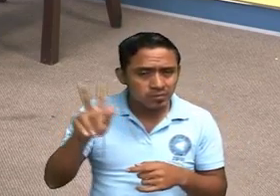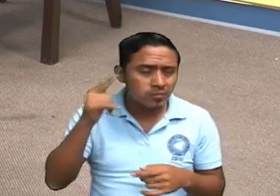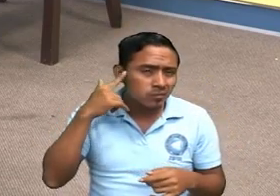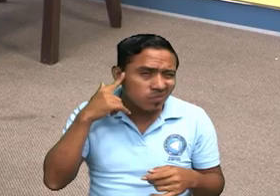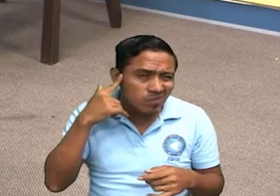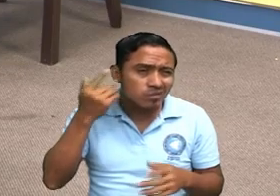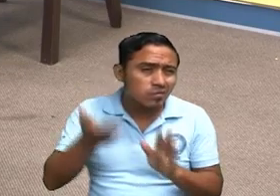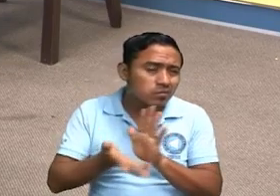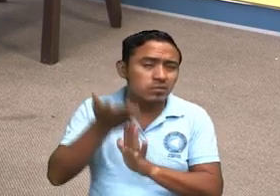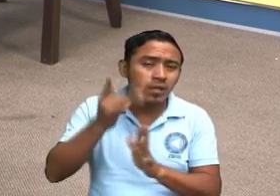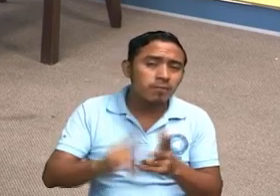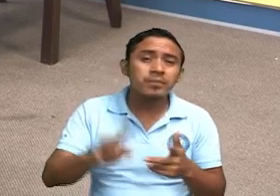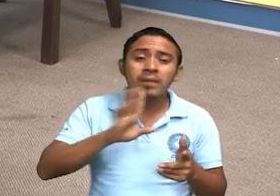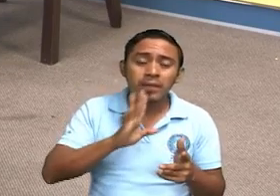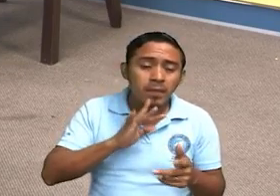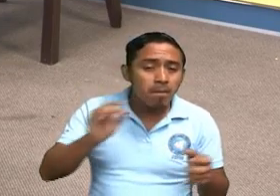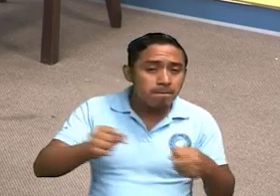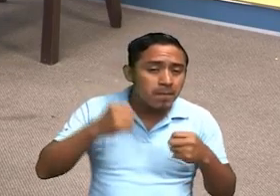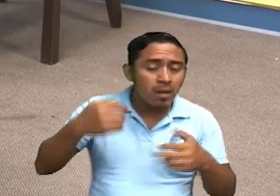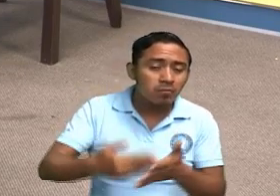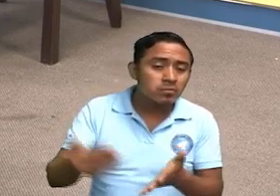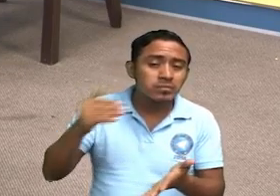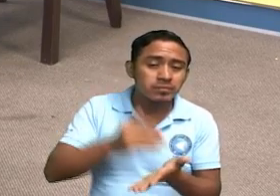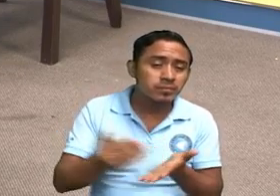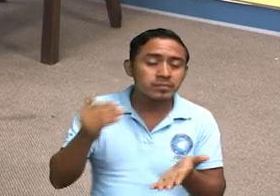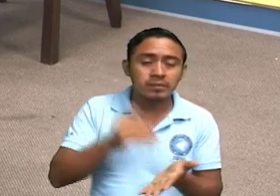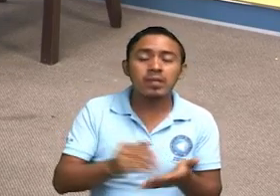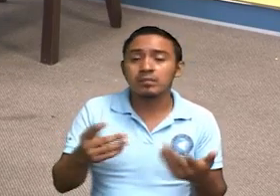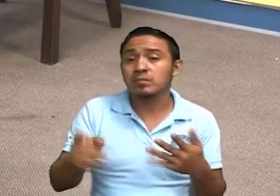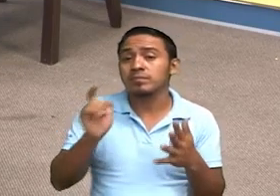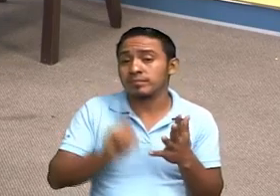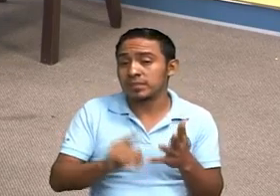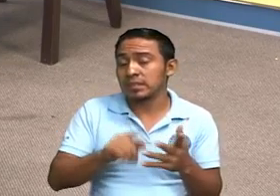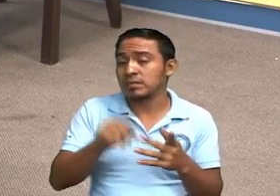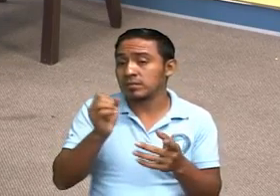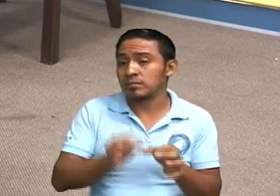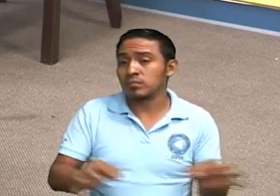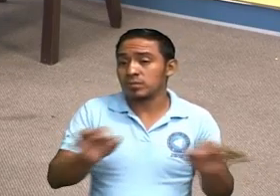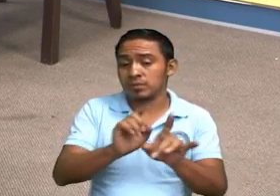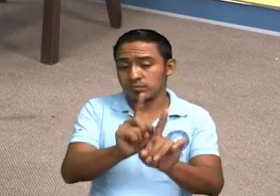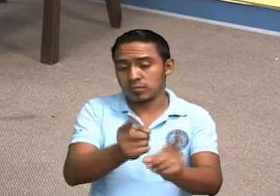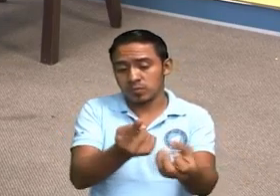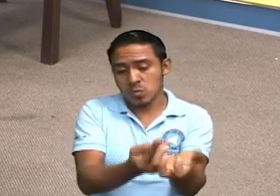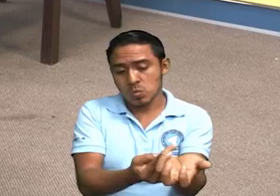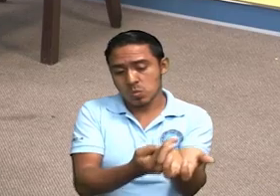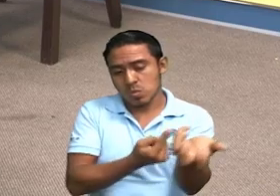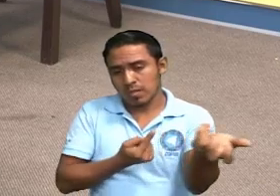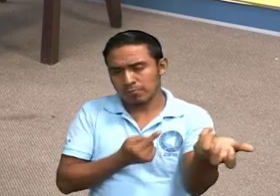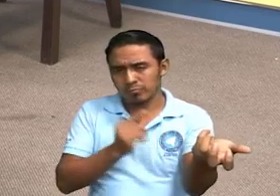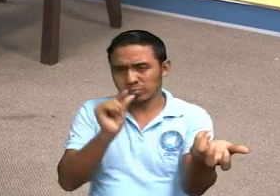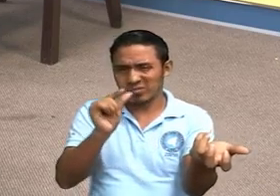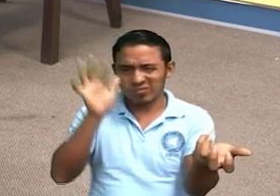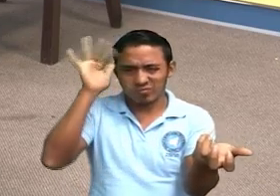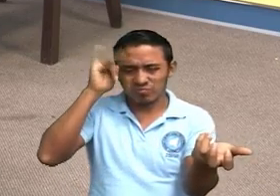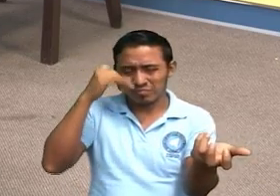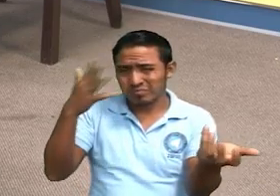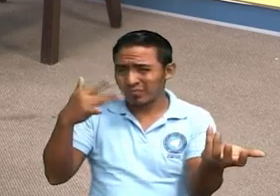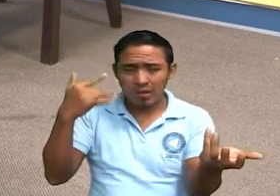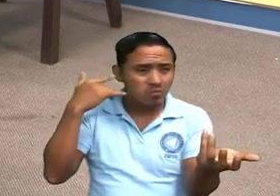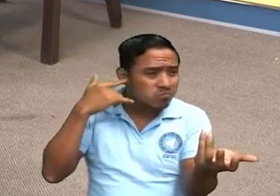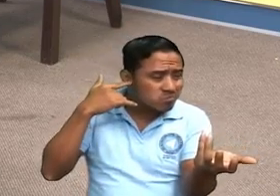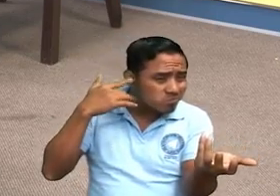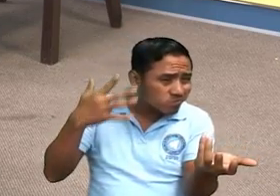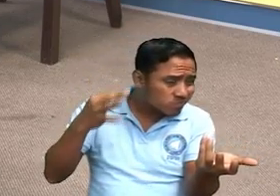televisor, de que hay que repetirle las palabras y todas esas cosas, ellos se apartan, se deprimen un poco porque no escuchan